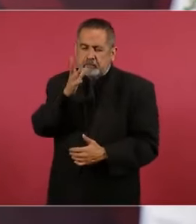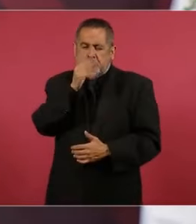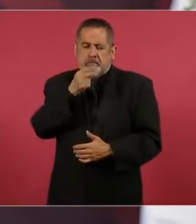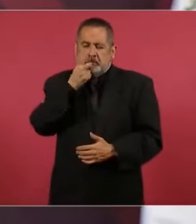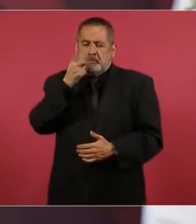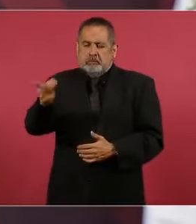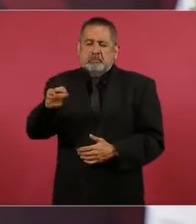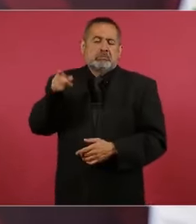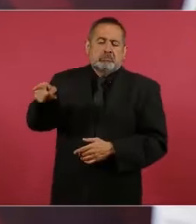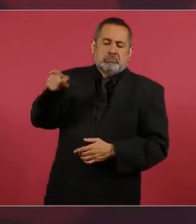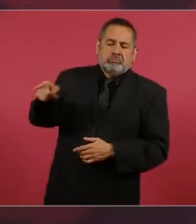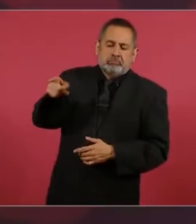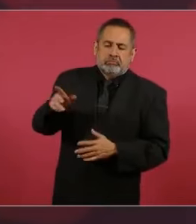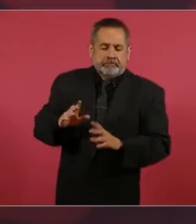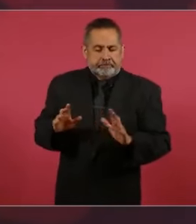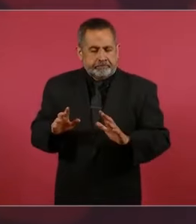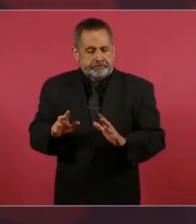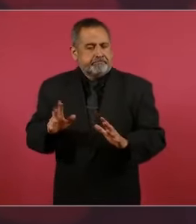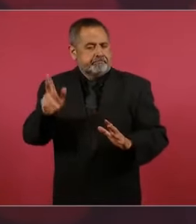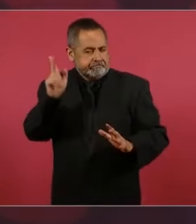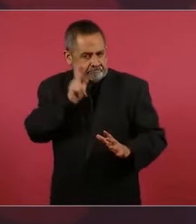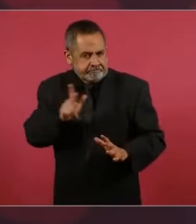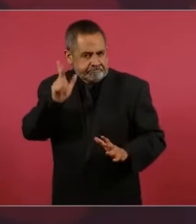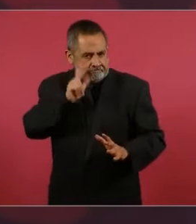Y todos tenemos